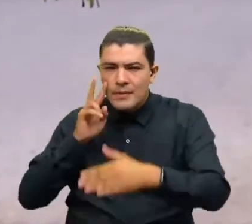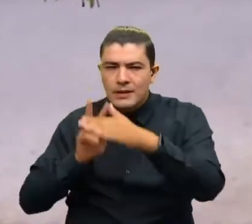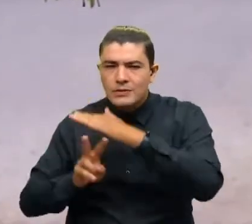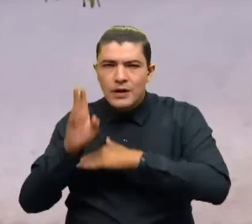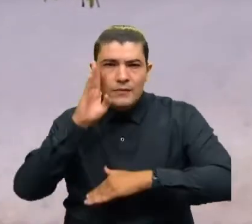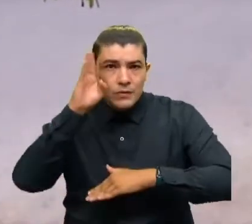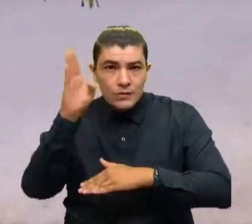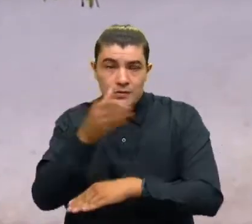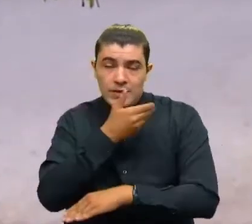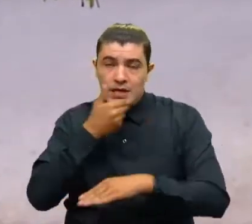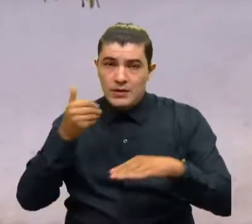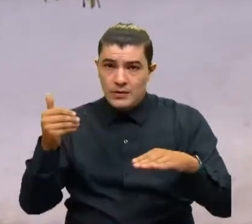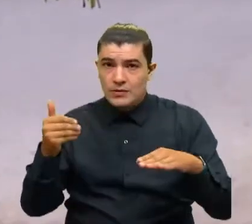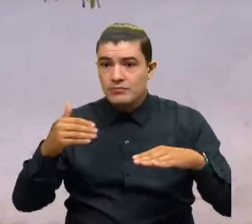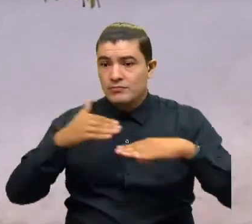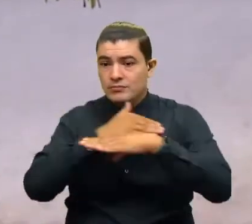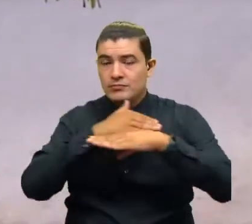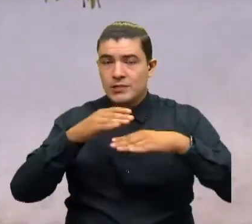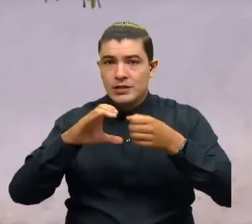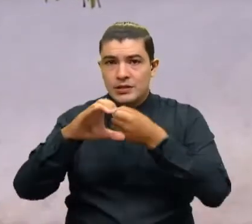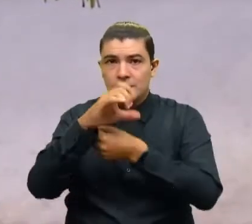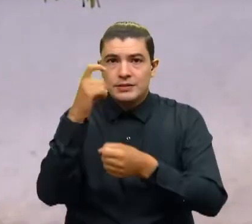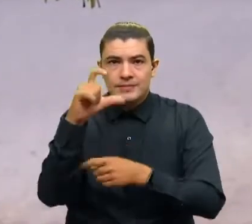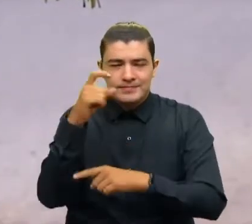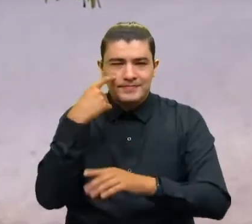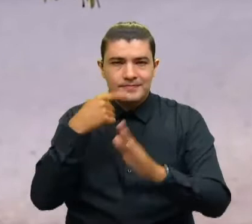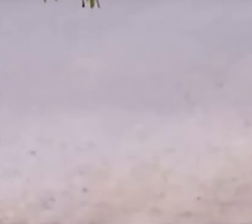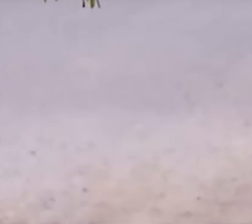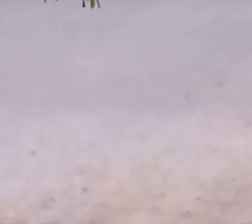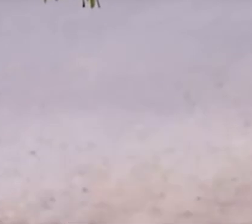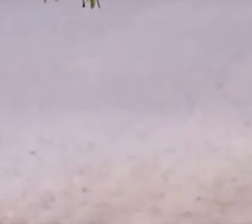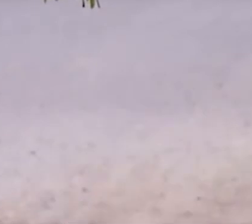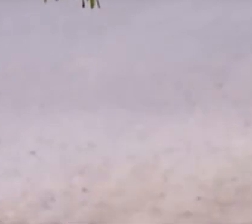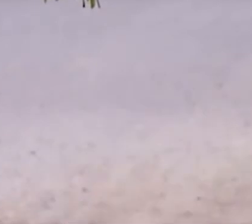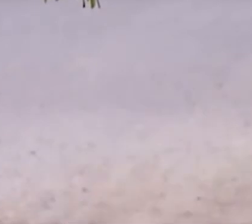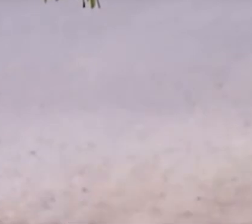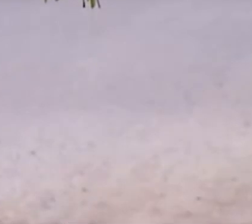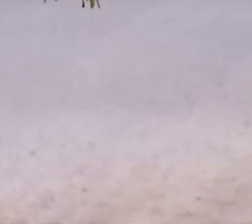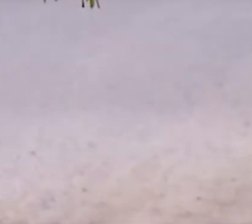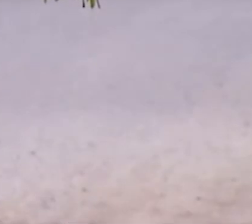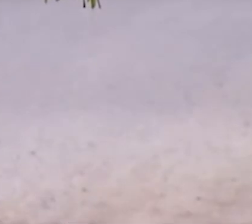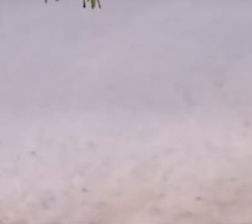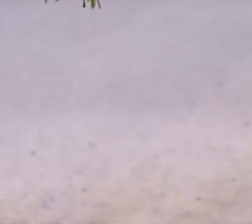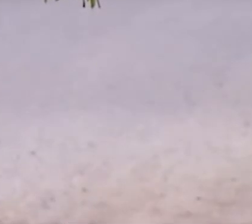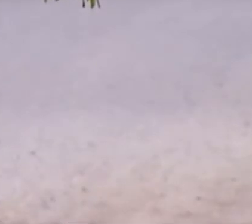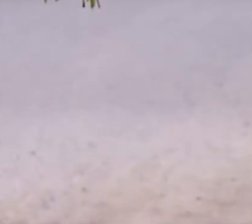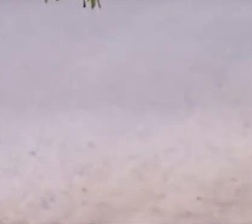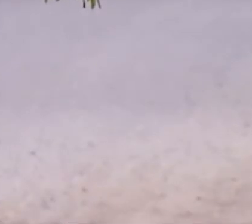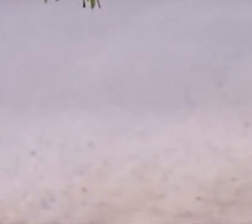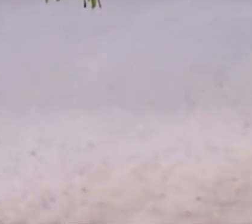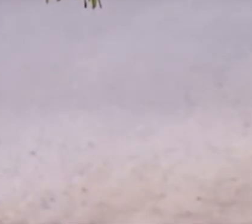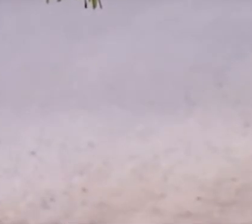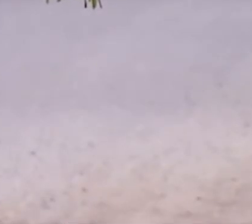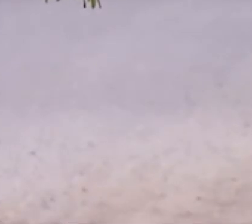de la ciudad de Cúcuta. Esta es la información desde la capital norte santandereana. Diana López, para Oriente Noticias, estamos informando.